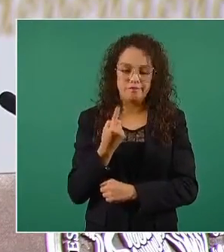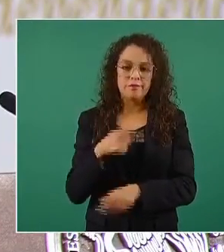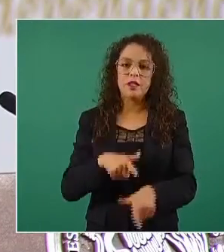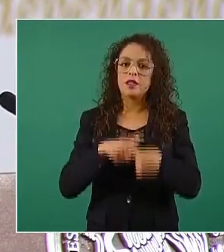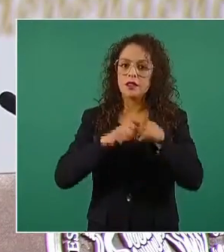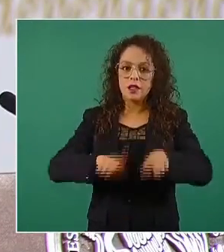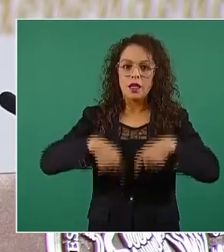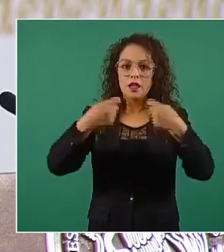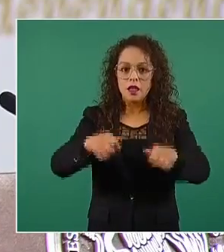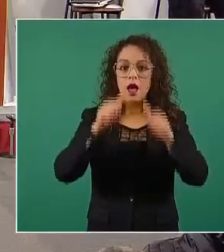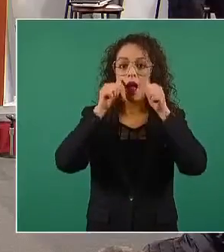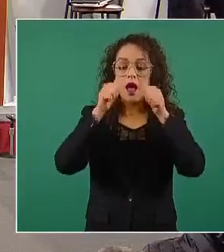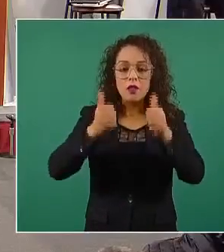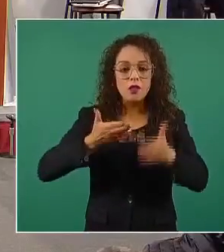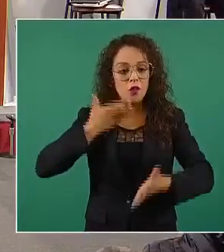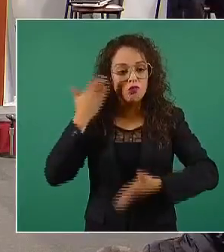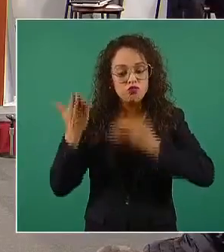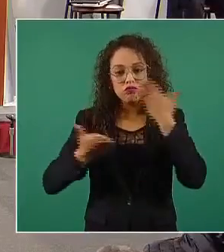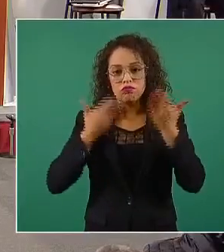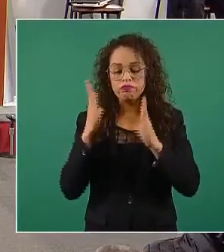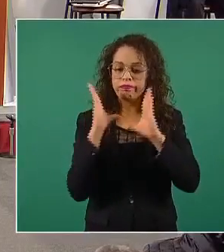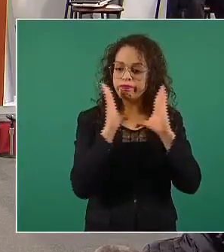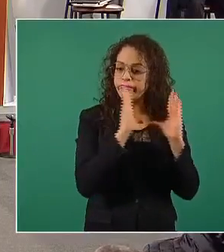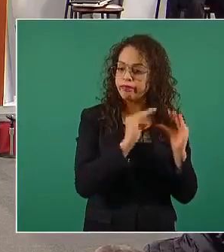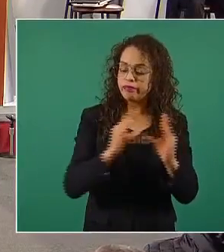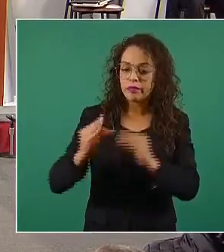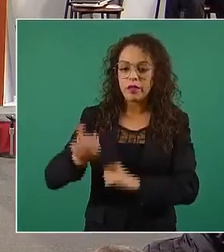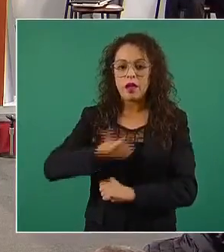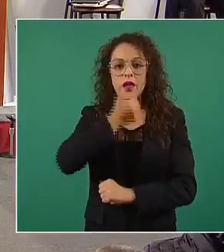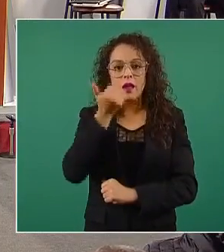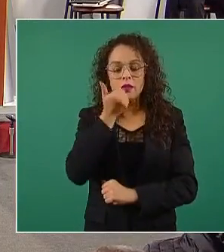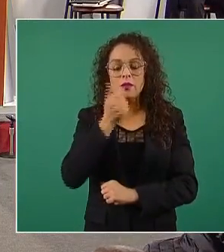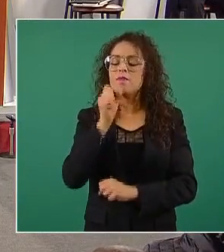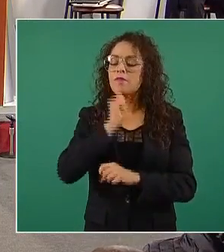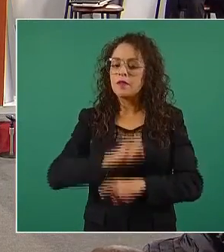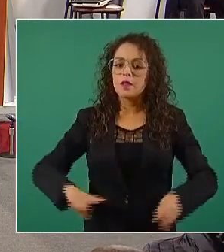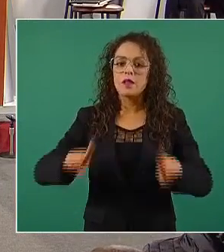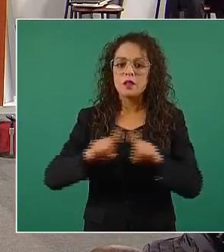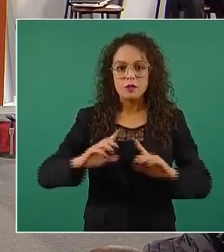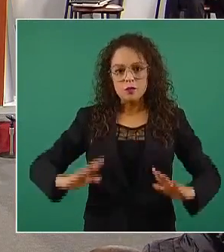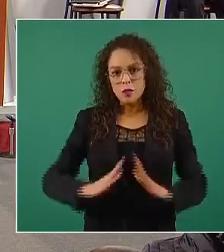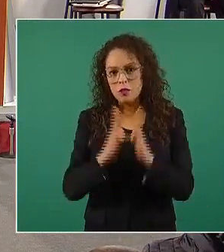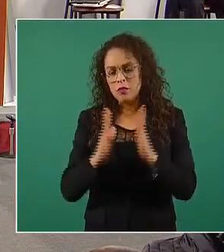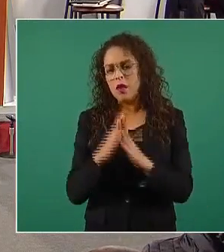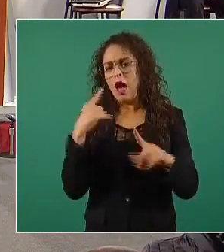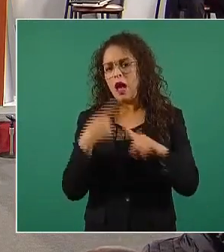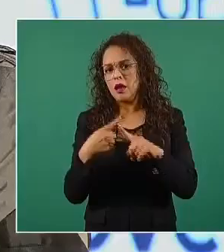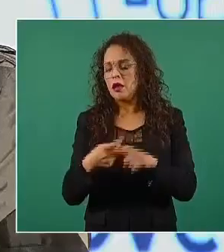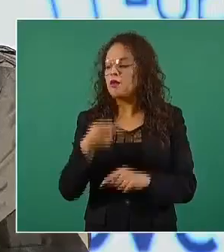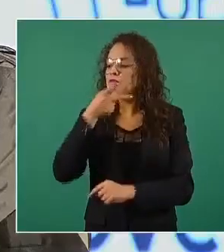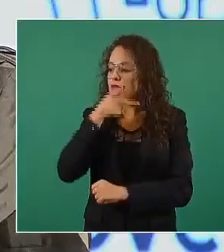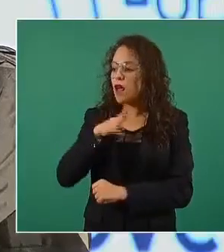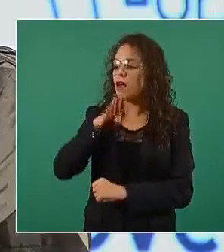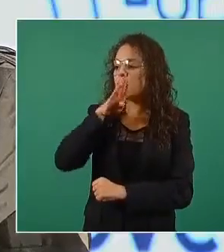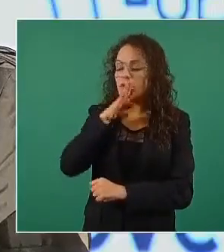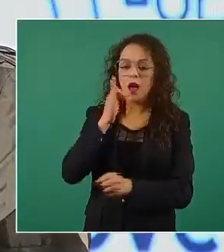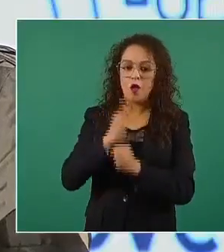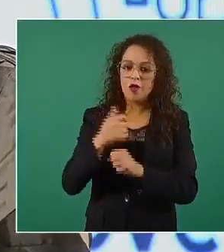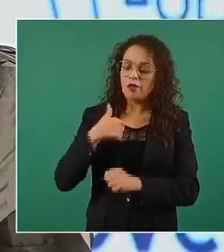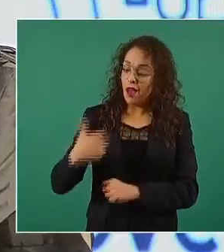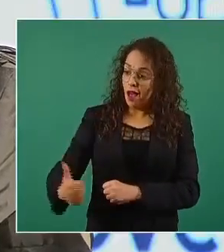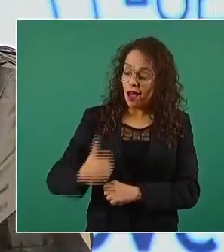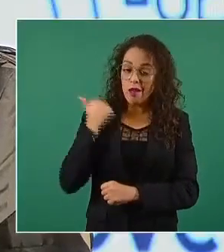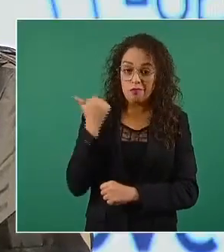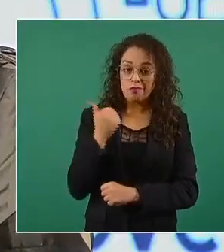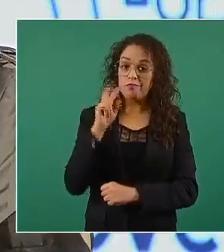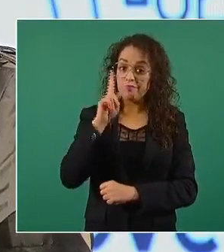y alumnas, así como a la participación y el apoyo de los padres de familia, a quien aprovecho precisamente para hacer